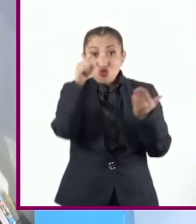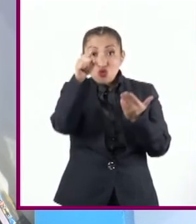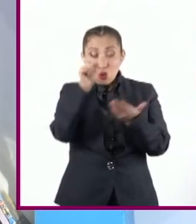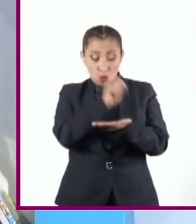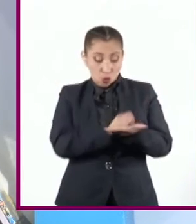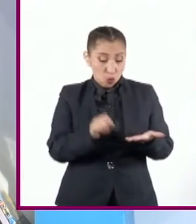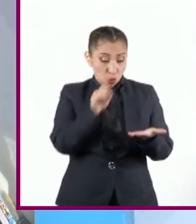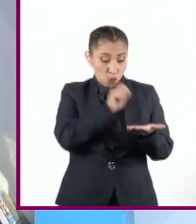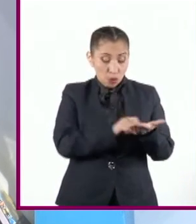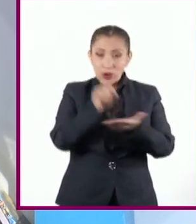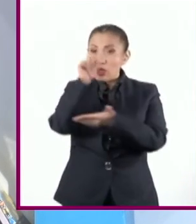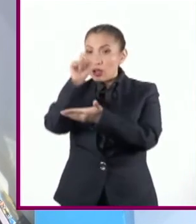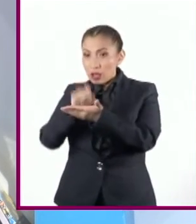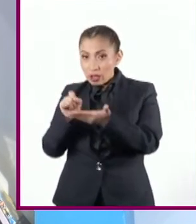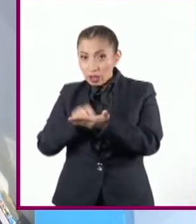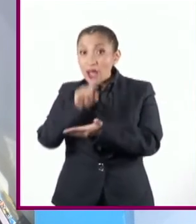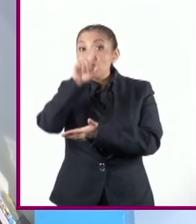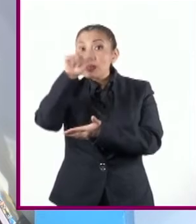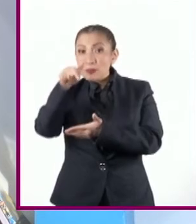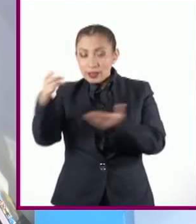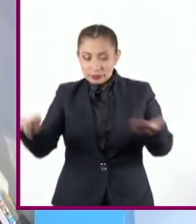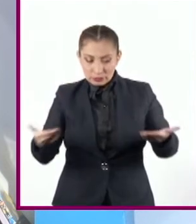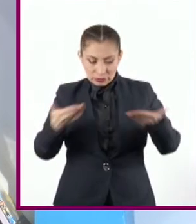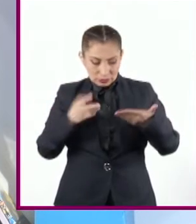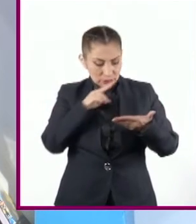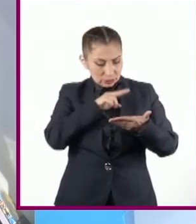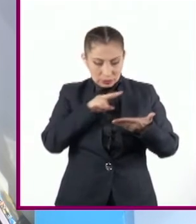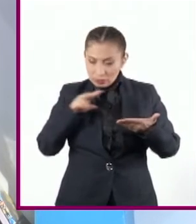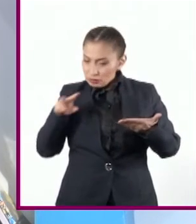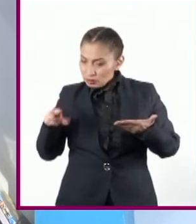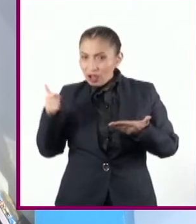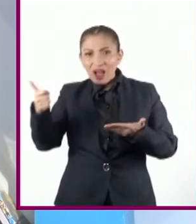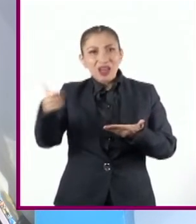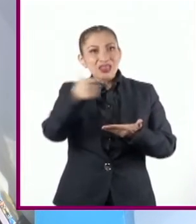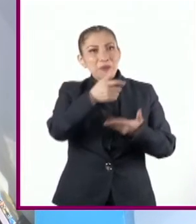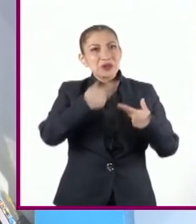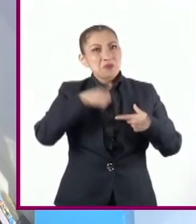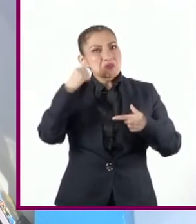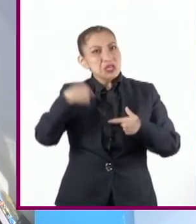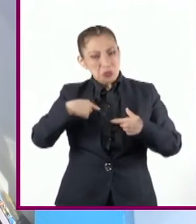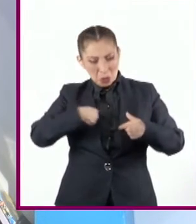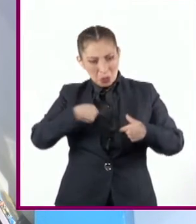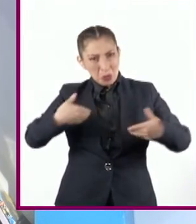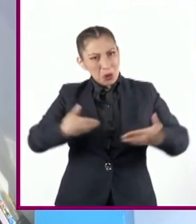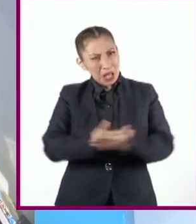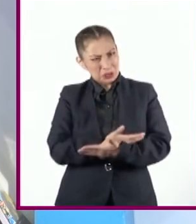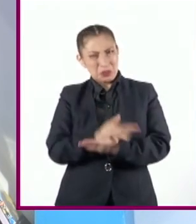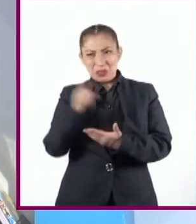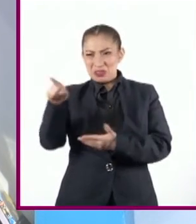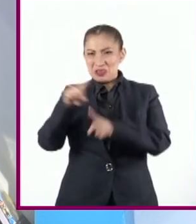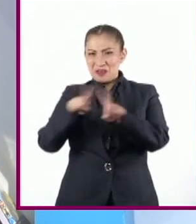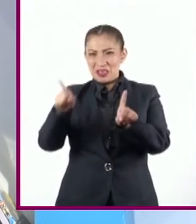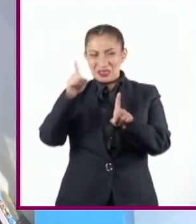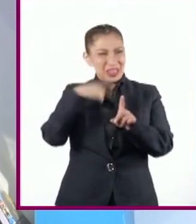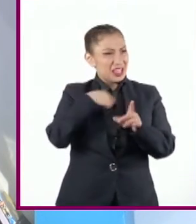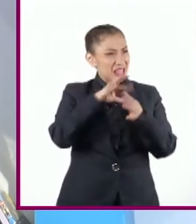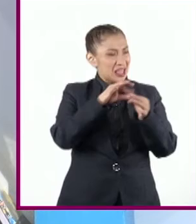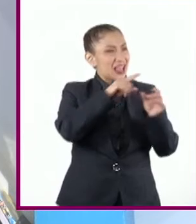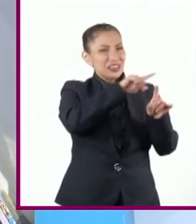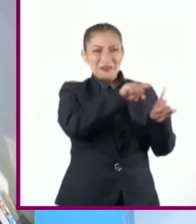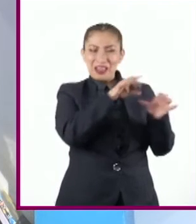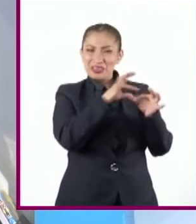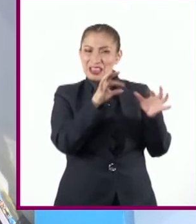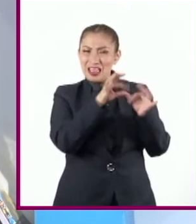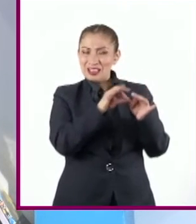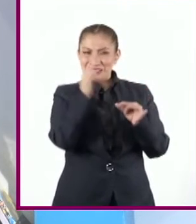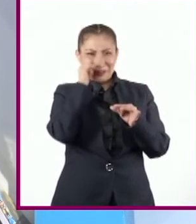escriban, vuelvan a leerlas y observen cómo cada familiar les cuenta un mismo hecho de distinta manera, algo que se